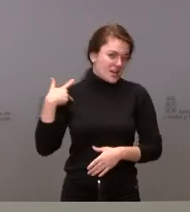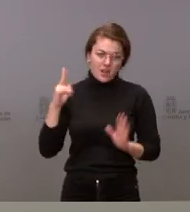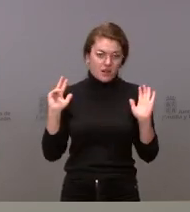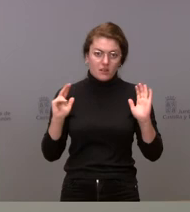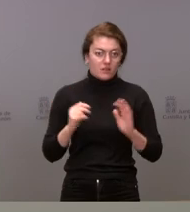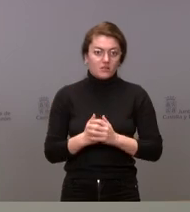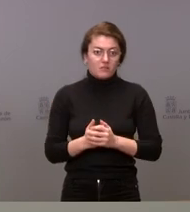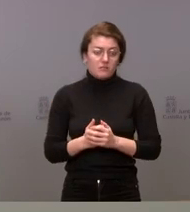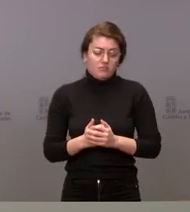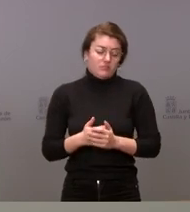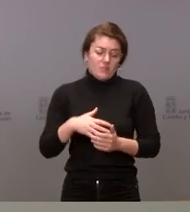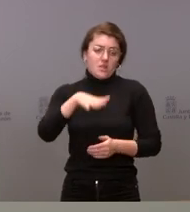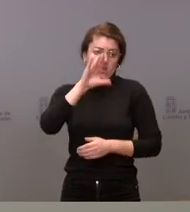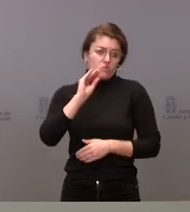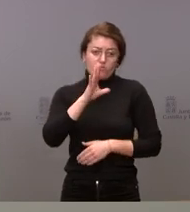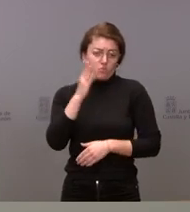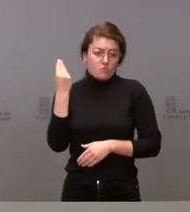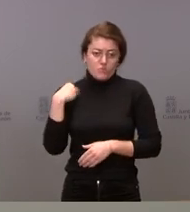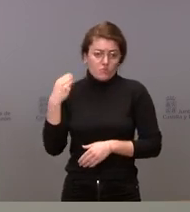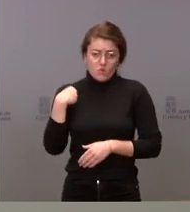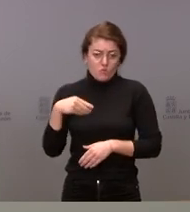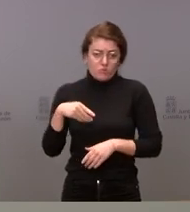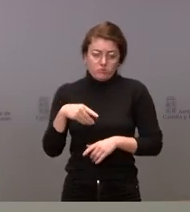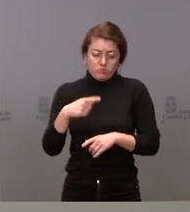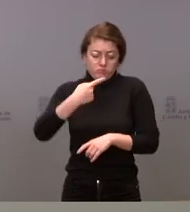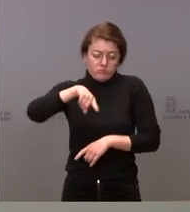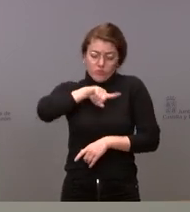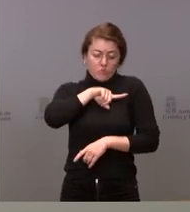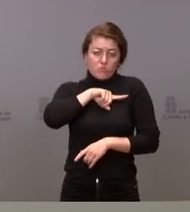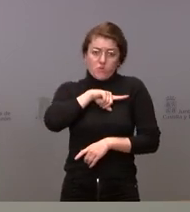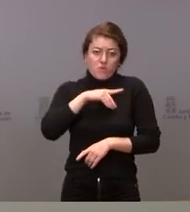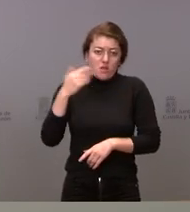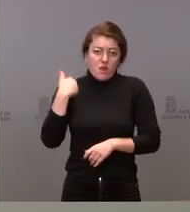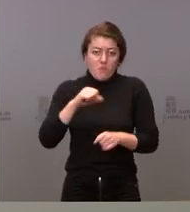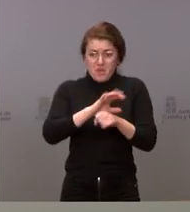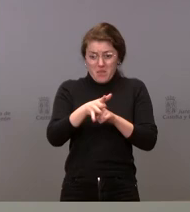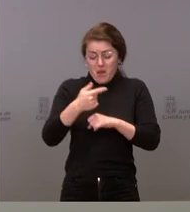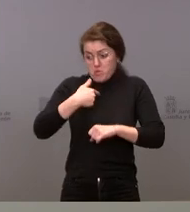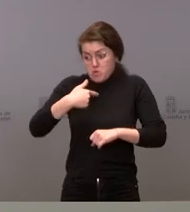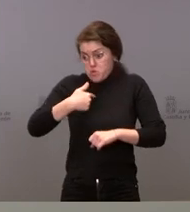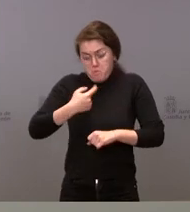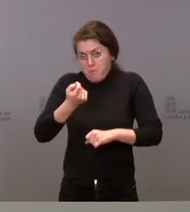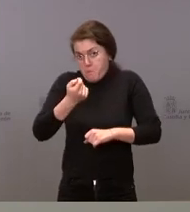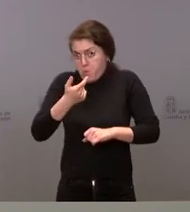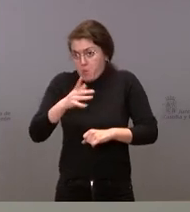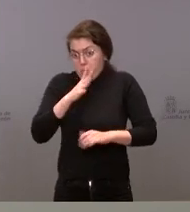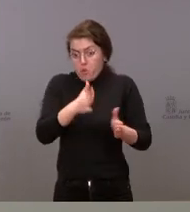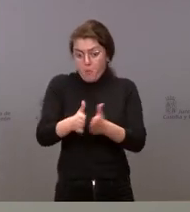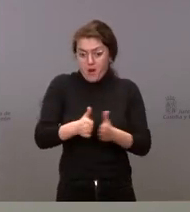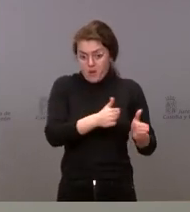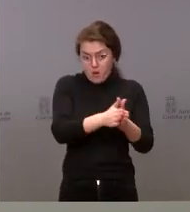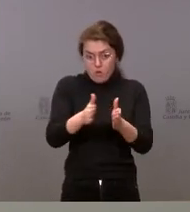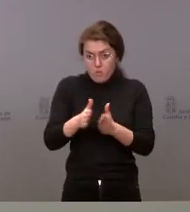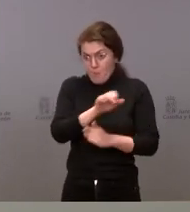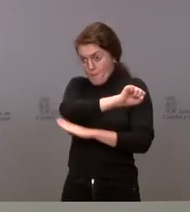todo con los que hemos estado al otro lado de la mesa y hemos tenido durante mucha parte de la pandemia y yo mucho menos que de otros compañeros pues estar